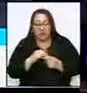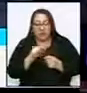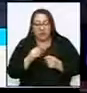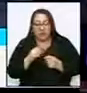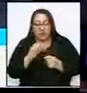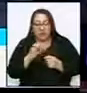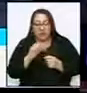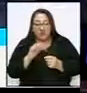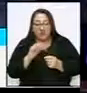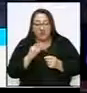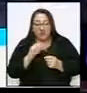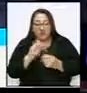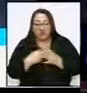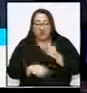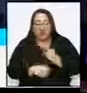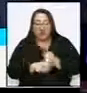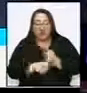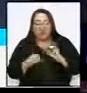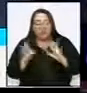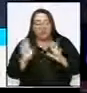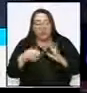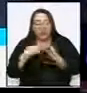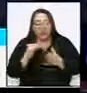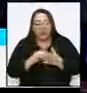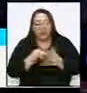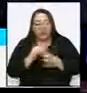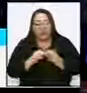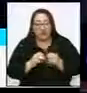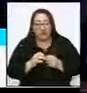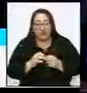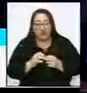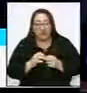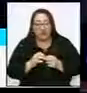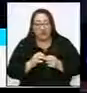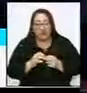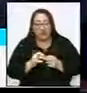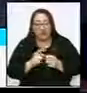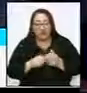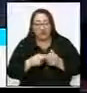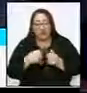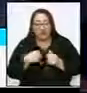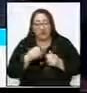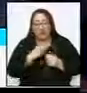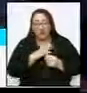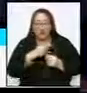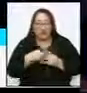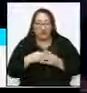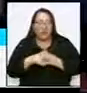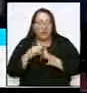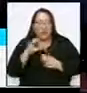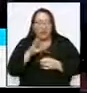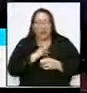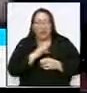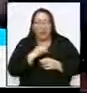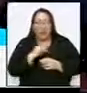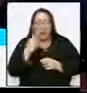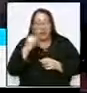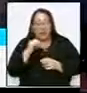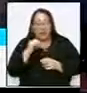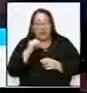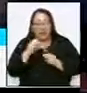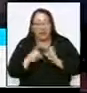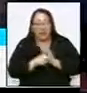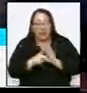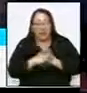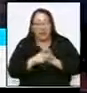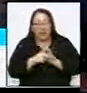cuestión de confianza, seguramente va a recalcar que se debe a políticas de Estado y que las iniciativas